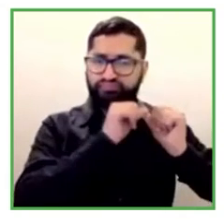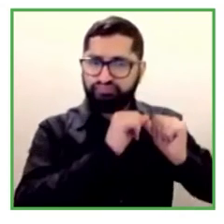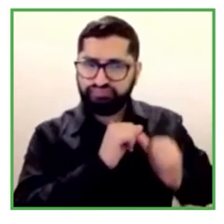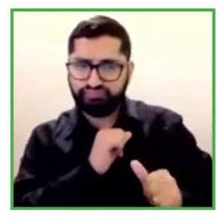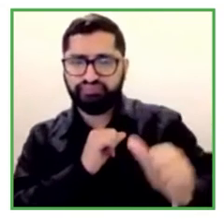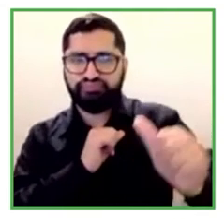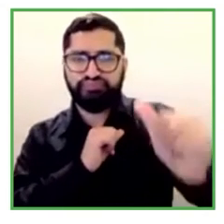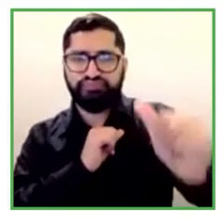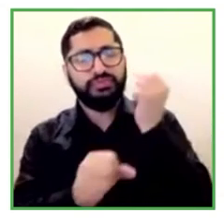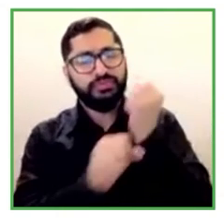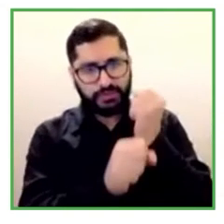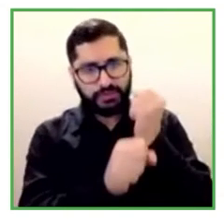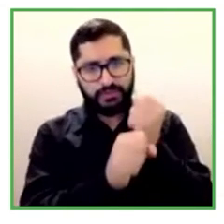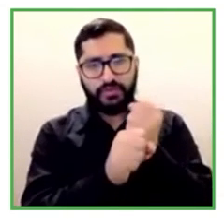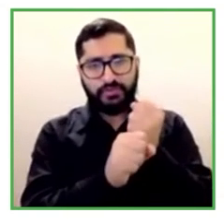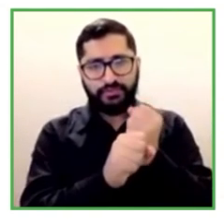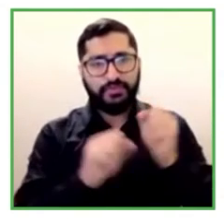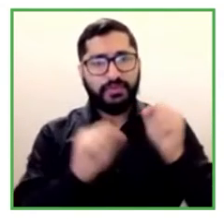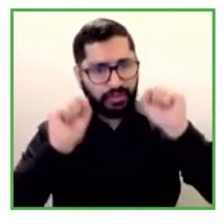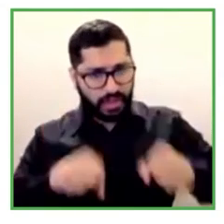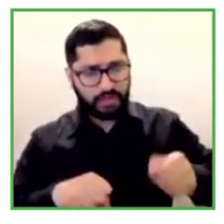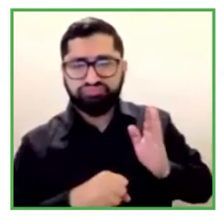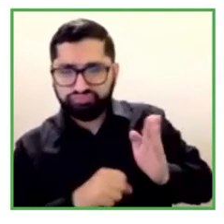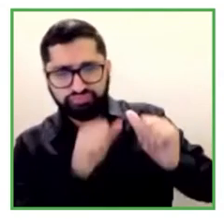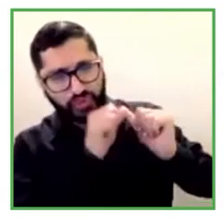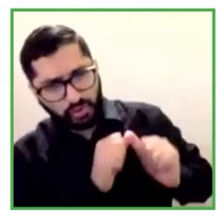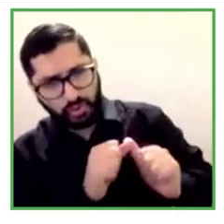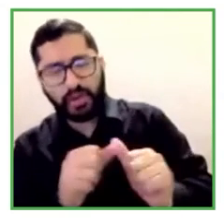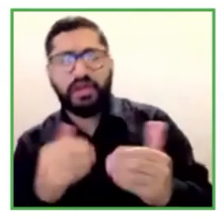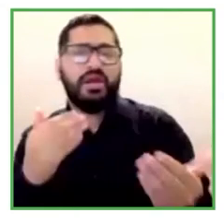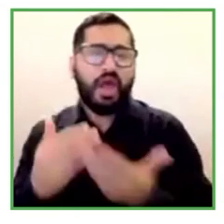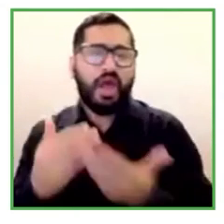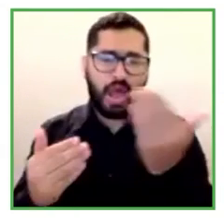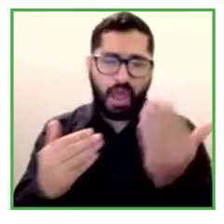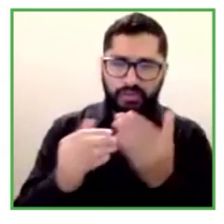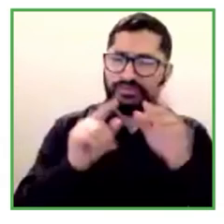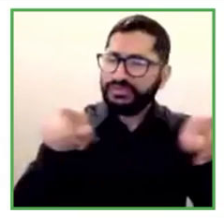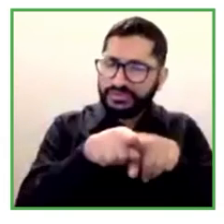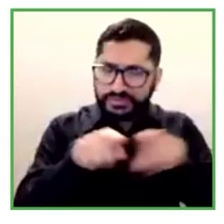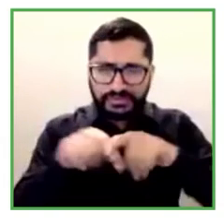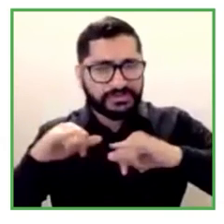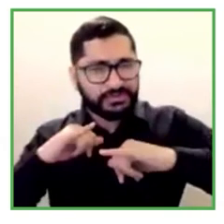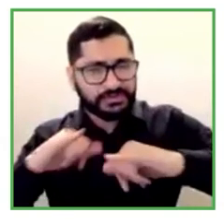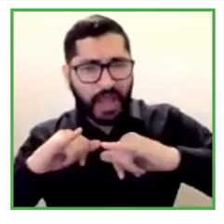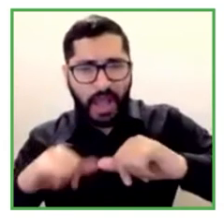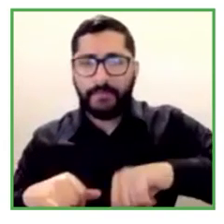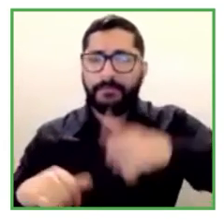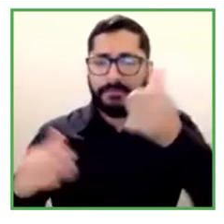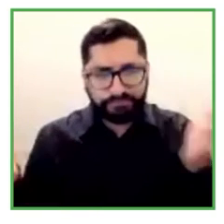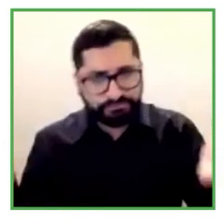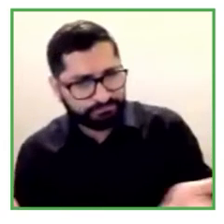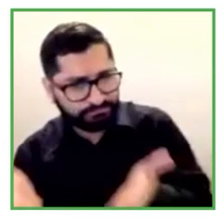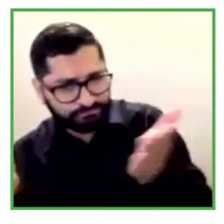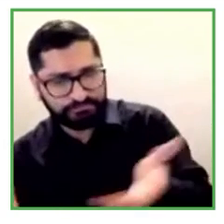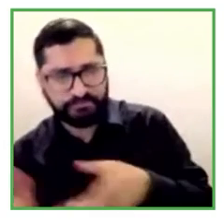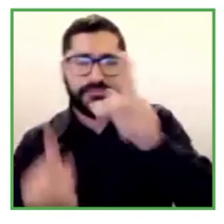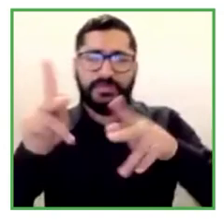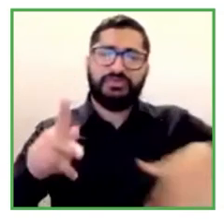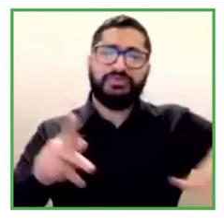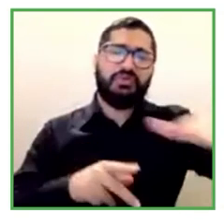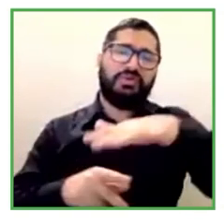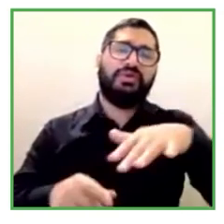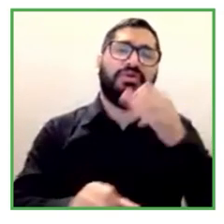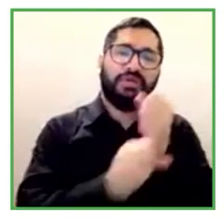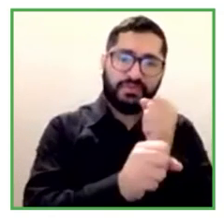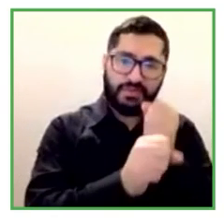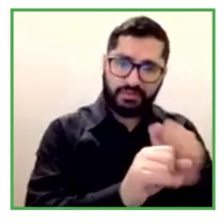pudimos en el fondo promover que nuestros trabajadores, nuestros colaboradores se quedaran en casa y haciendo teletrabajo de una manera